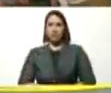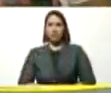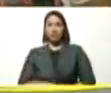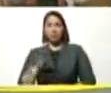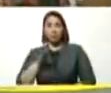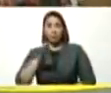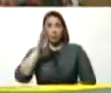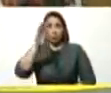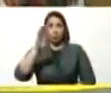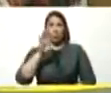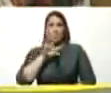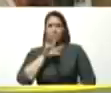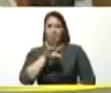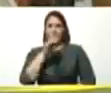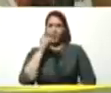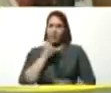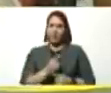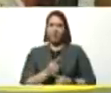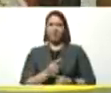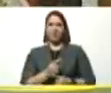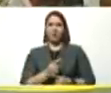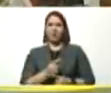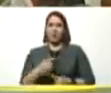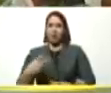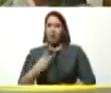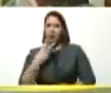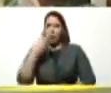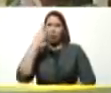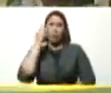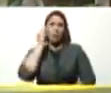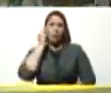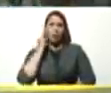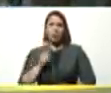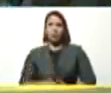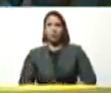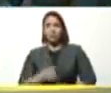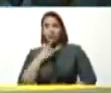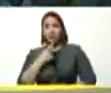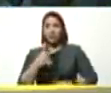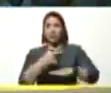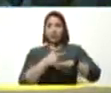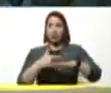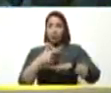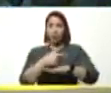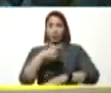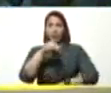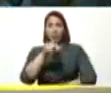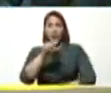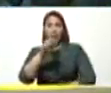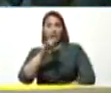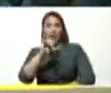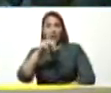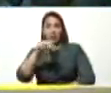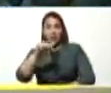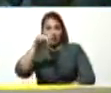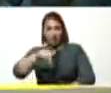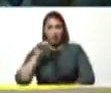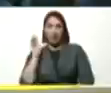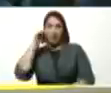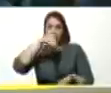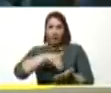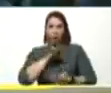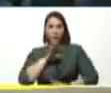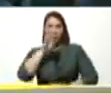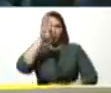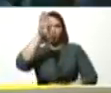futuro de este país tiene que ser con aroma de mujer, como dice la gobernadora Karina aquí en Aragua. El